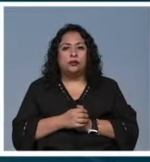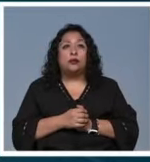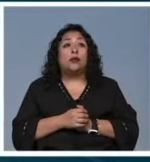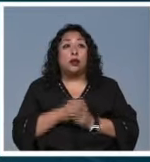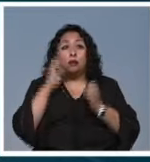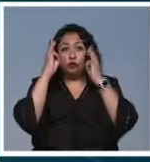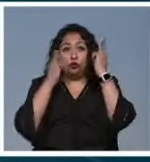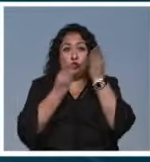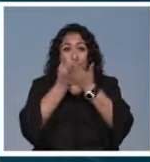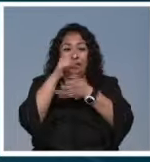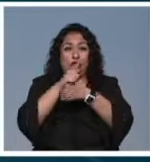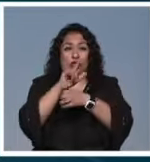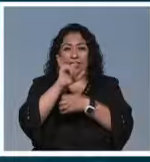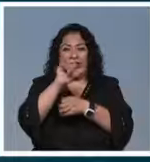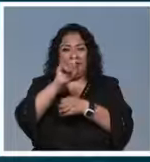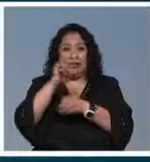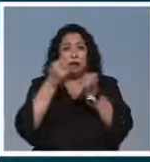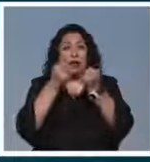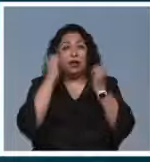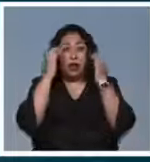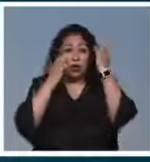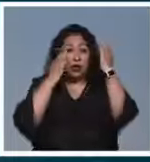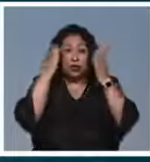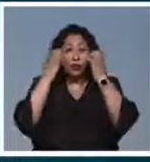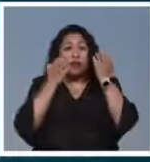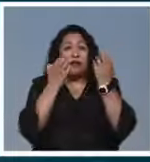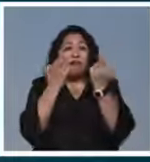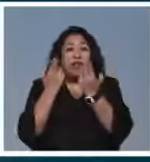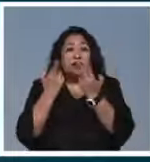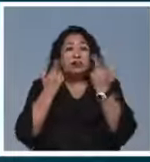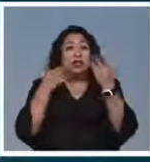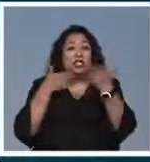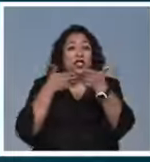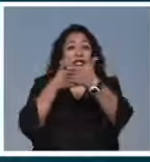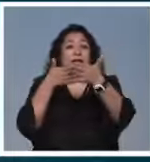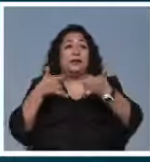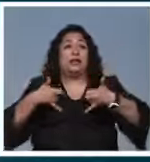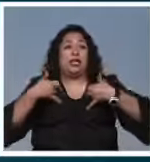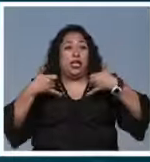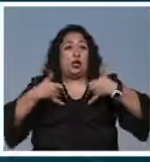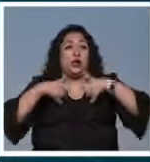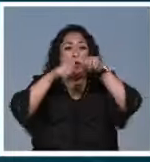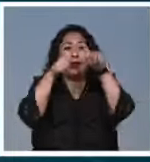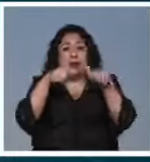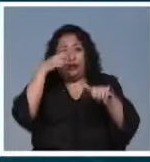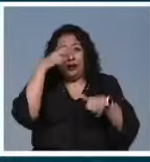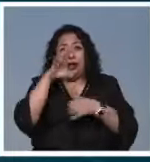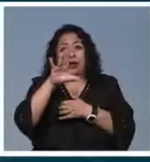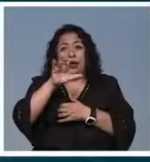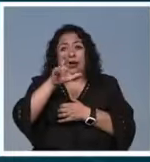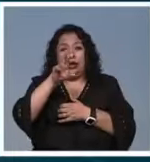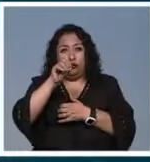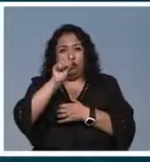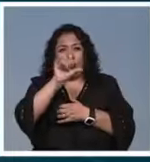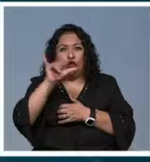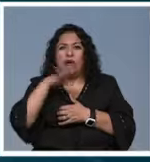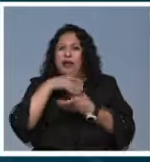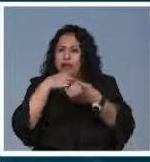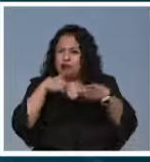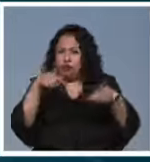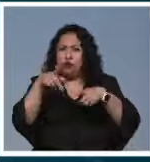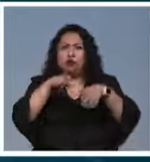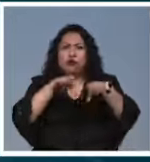El Museo Nacional de la Estampa inauguró la exposición Fragmentaciones al Límite del joven artista mexicano Carlos Soto, quien ha desarrollado